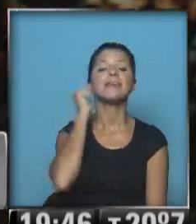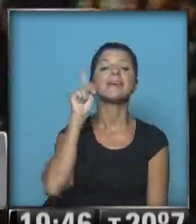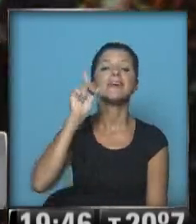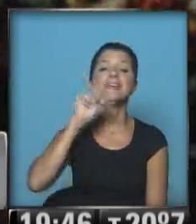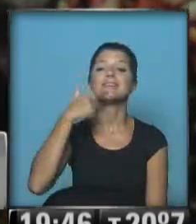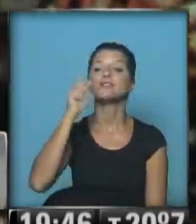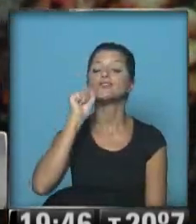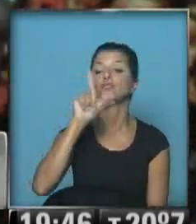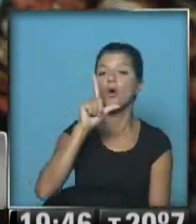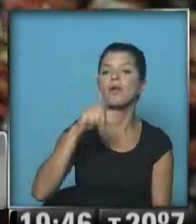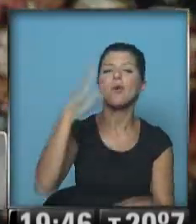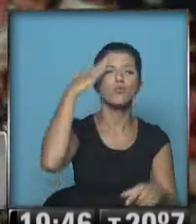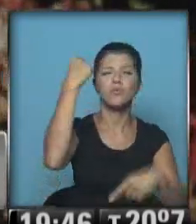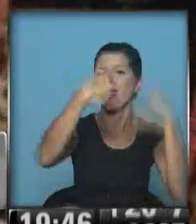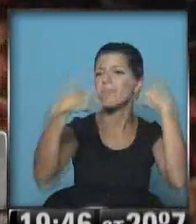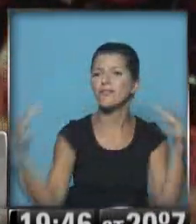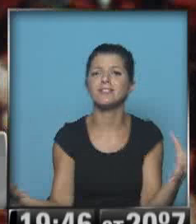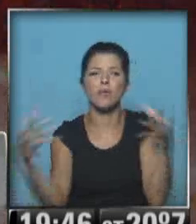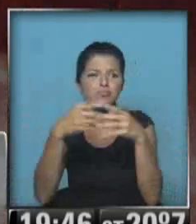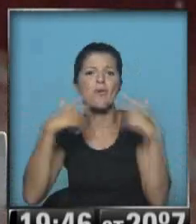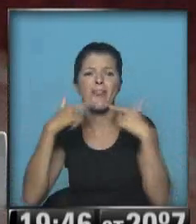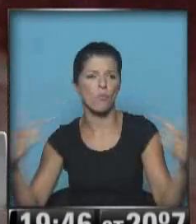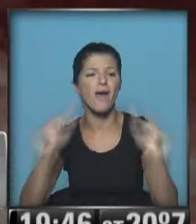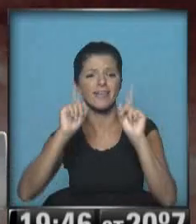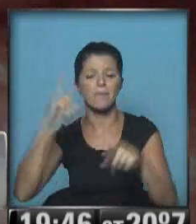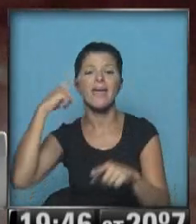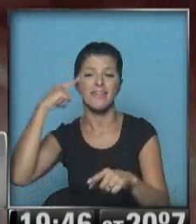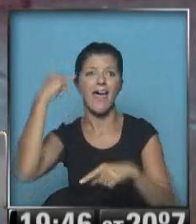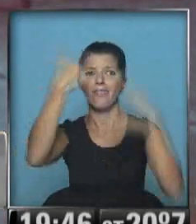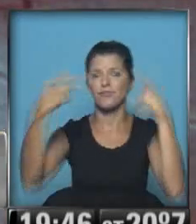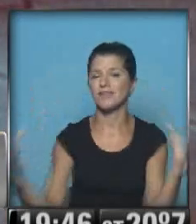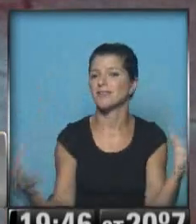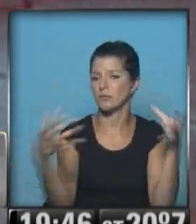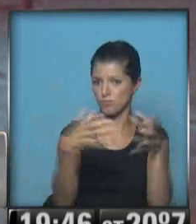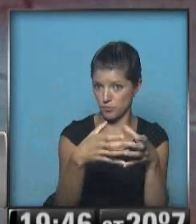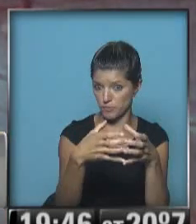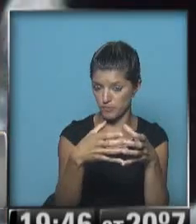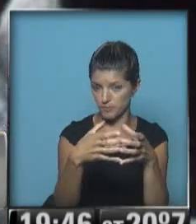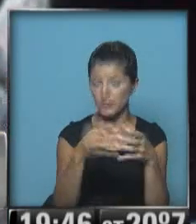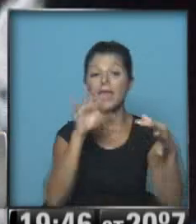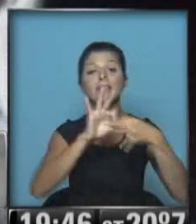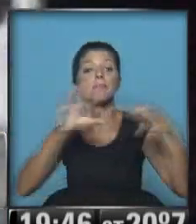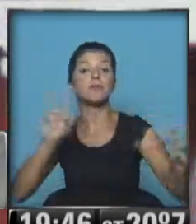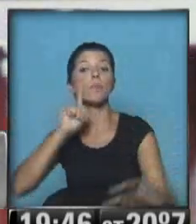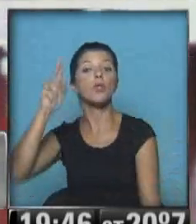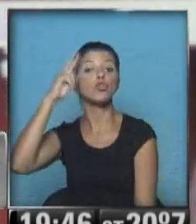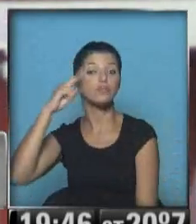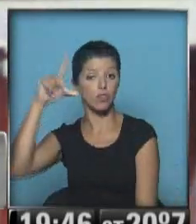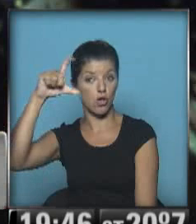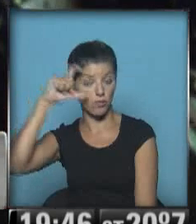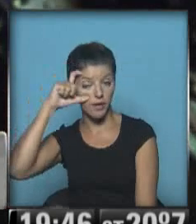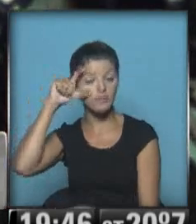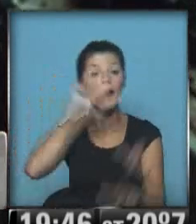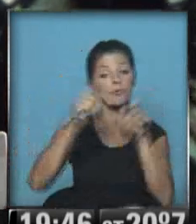formadas por una mezcla de culturas lenguajes e ideas independizados en 1810 los